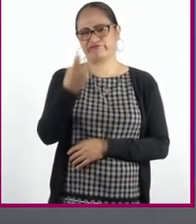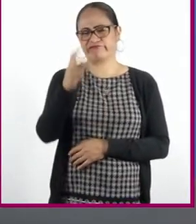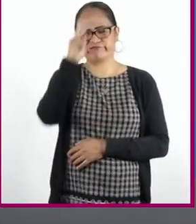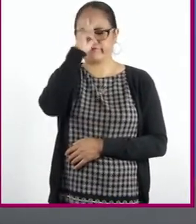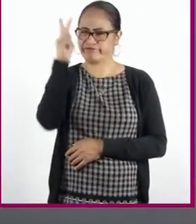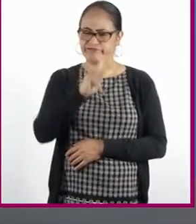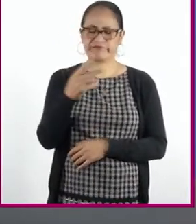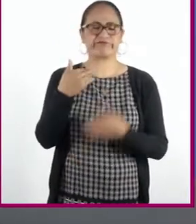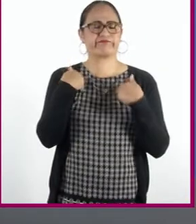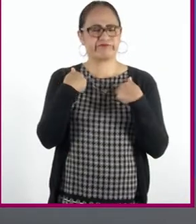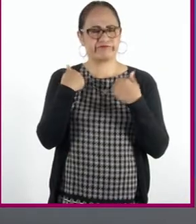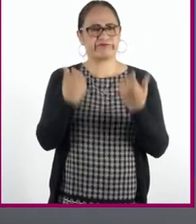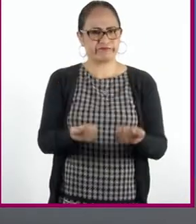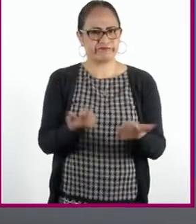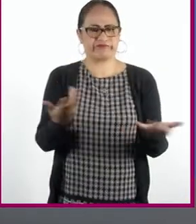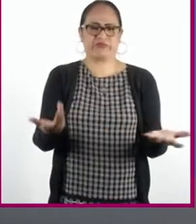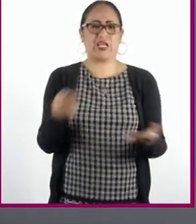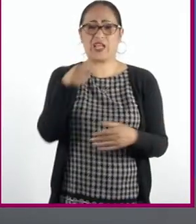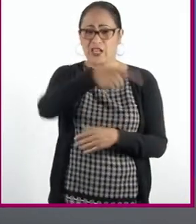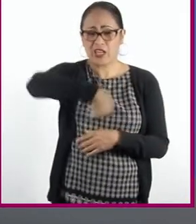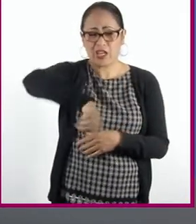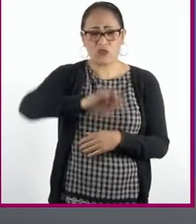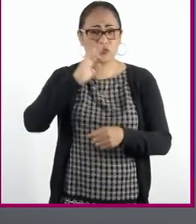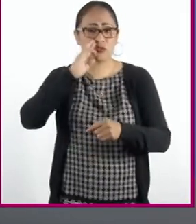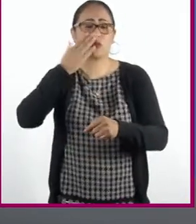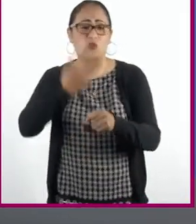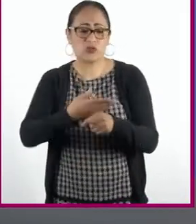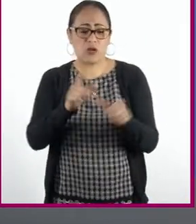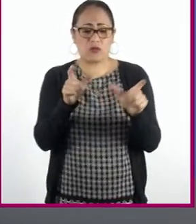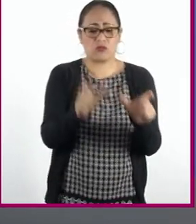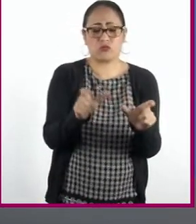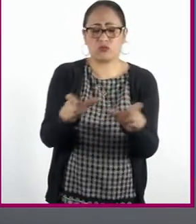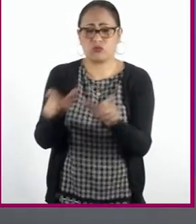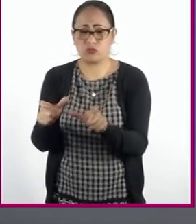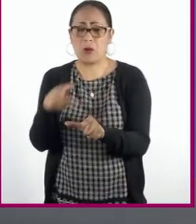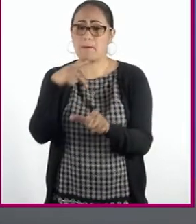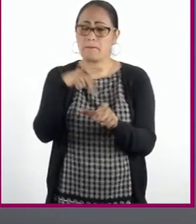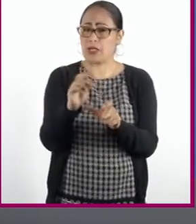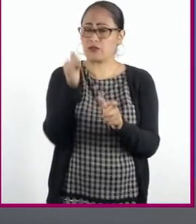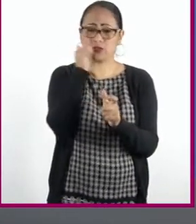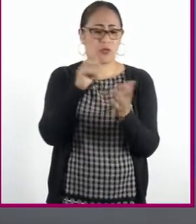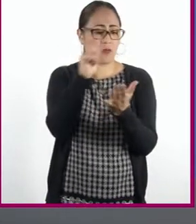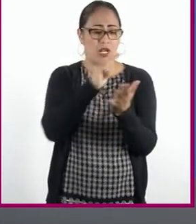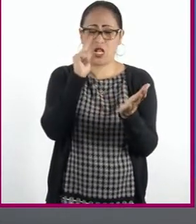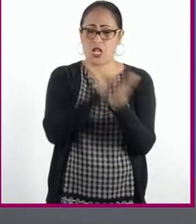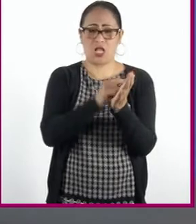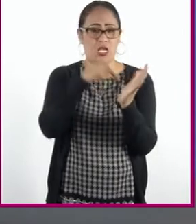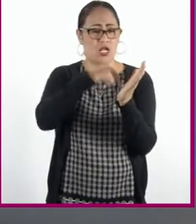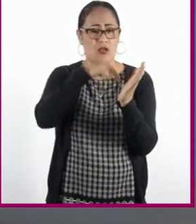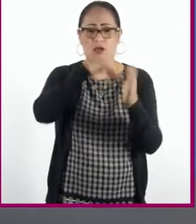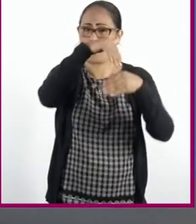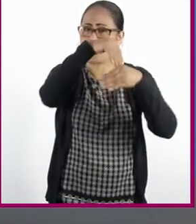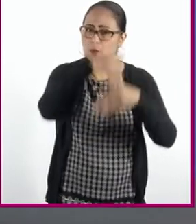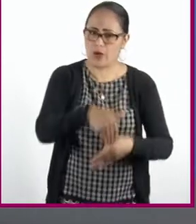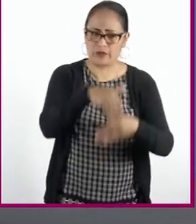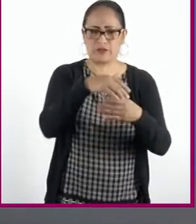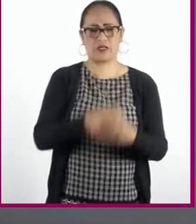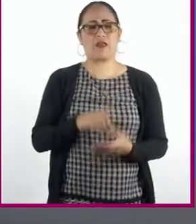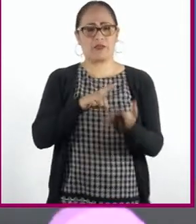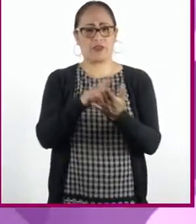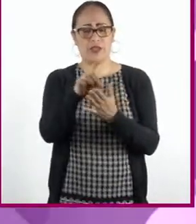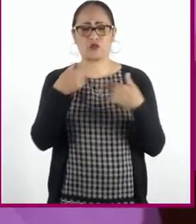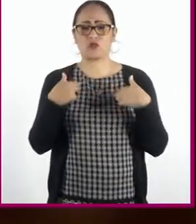comprensible que deben resguardar el orden, pero deben hacerlo siempre en estricto apego a la legalidad y respetando los